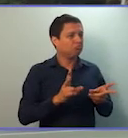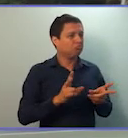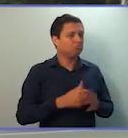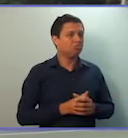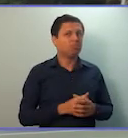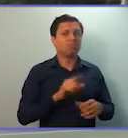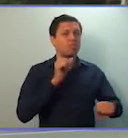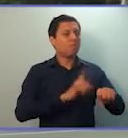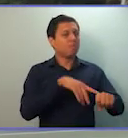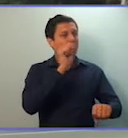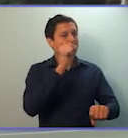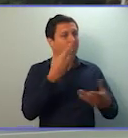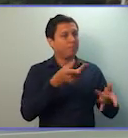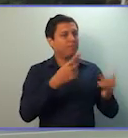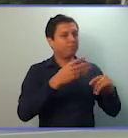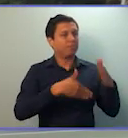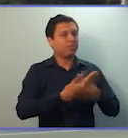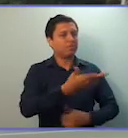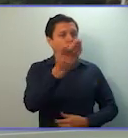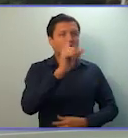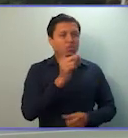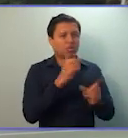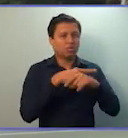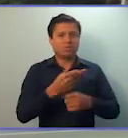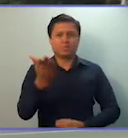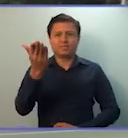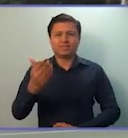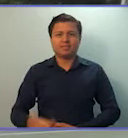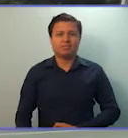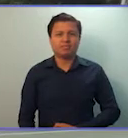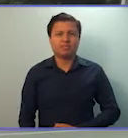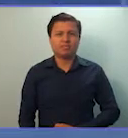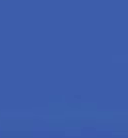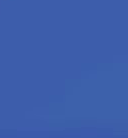electoral vamos a ir a un corte regresamos no nos cambien